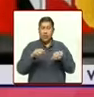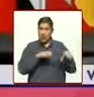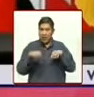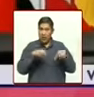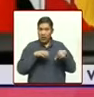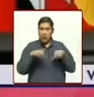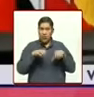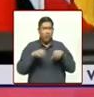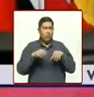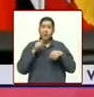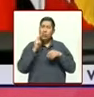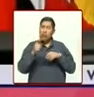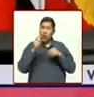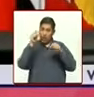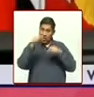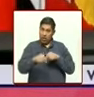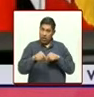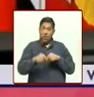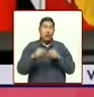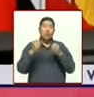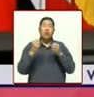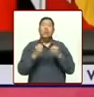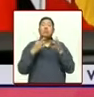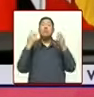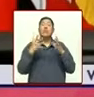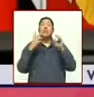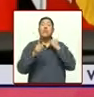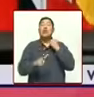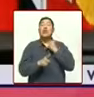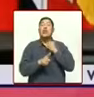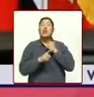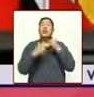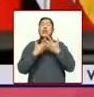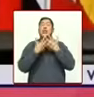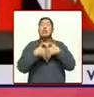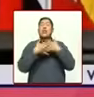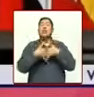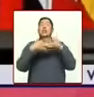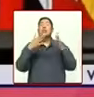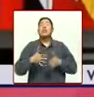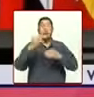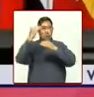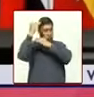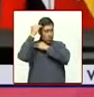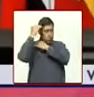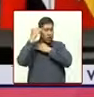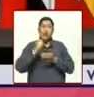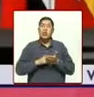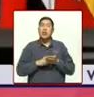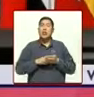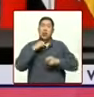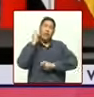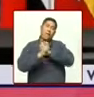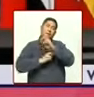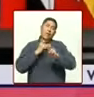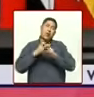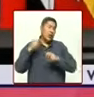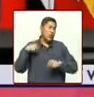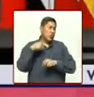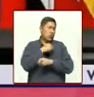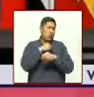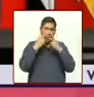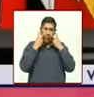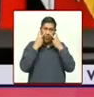manera. Mire, está usted ahí con los principales líderes del empresariado cruceño y quienes hacen posible también esta muestra ferial, ¿no? Y vemos también